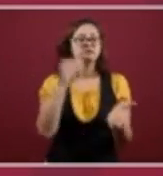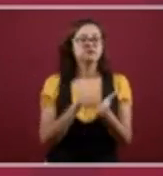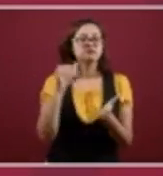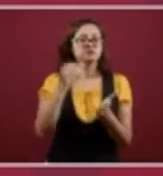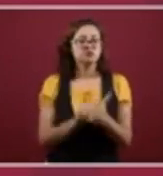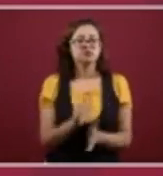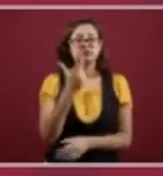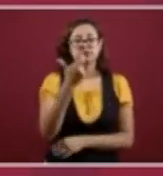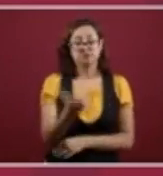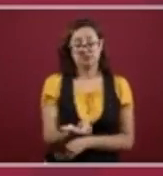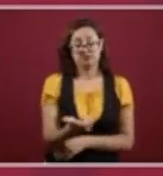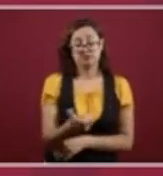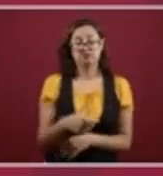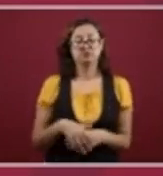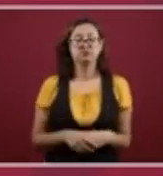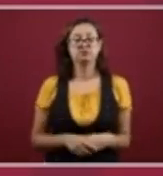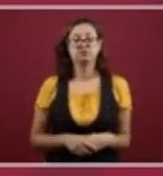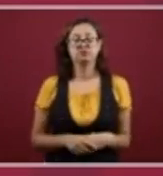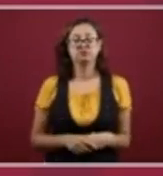3,000 millones de pesos.